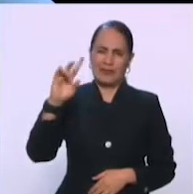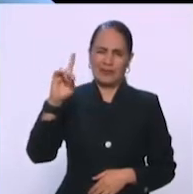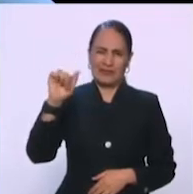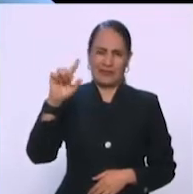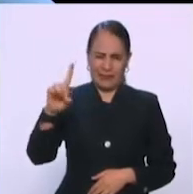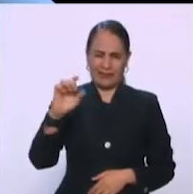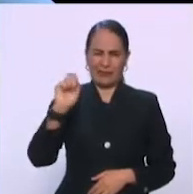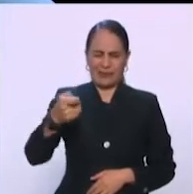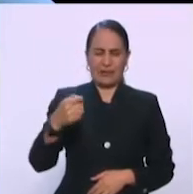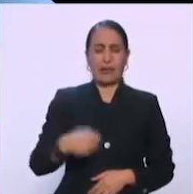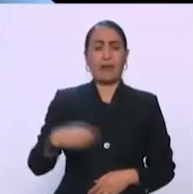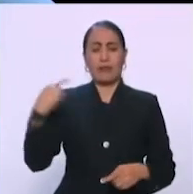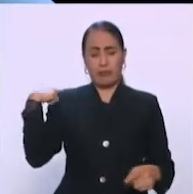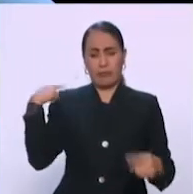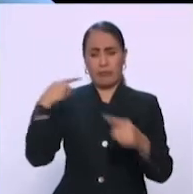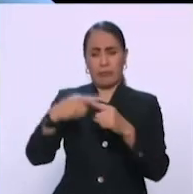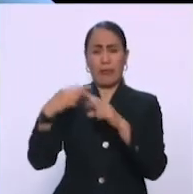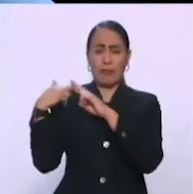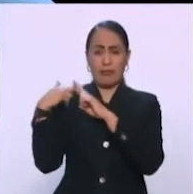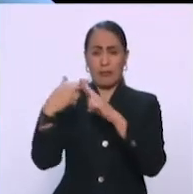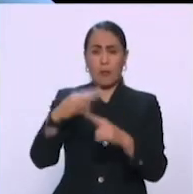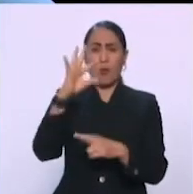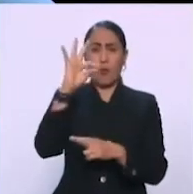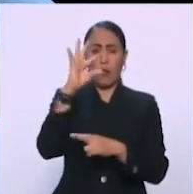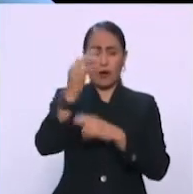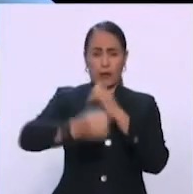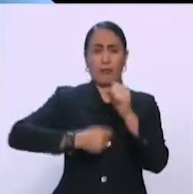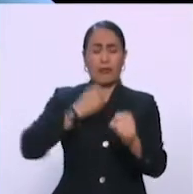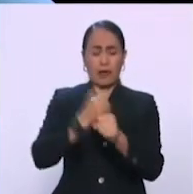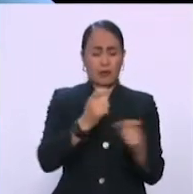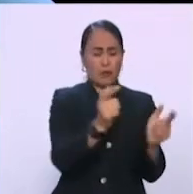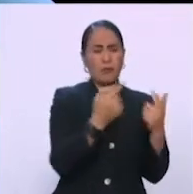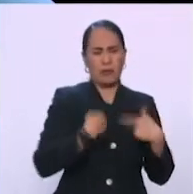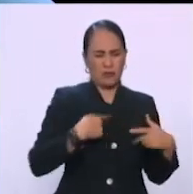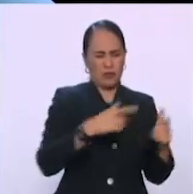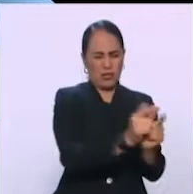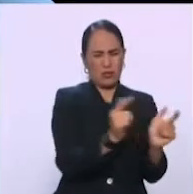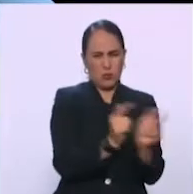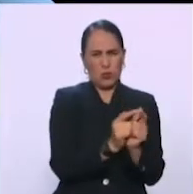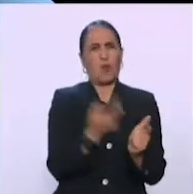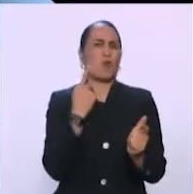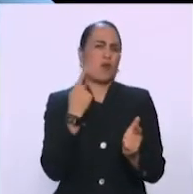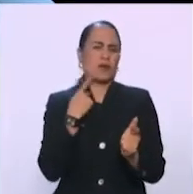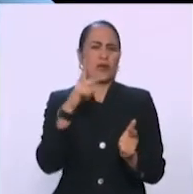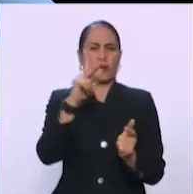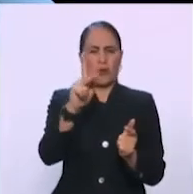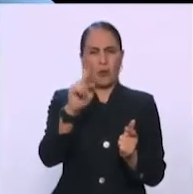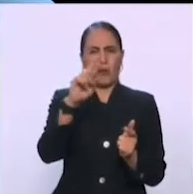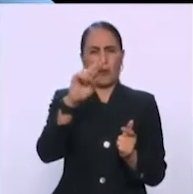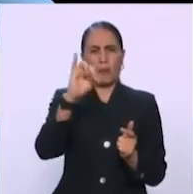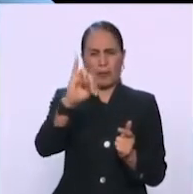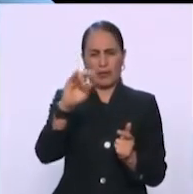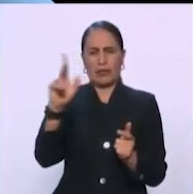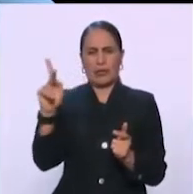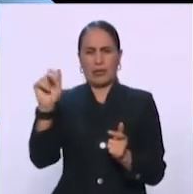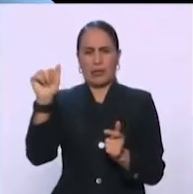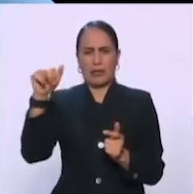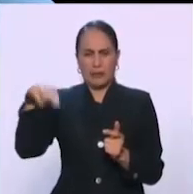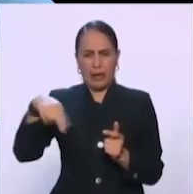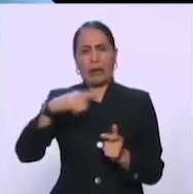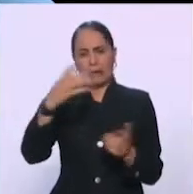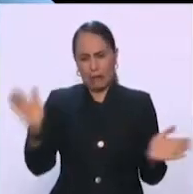años estas personas del PRI y del PAN, por supuesto, protegidos y alentados por los medios